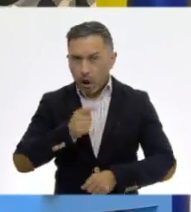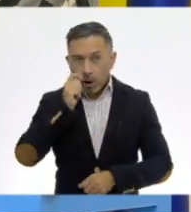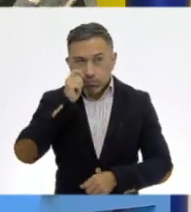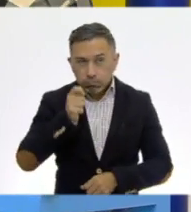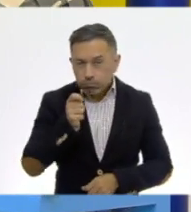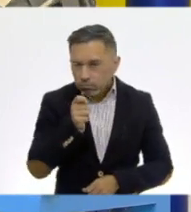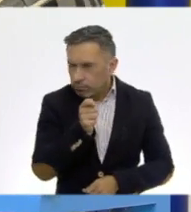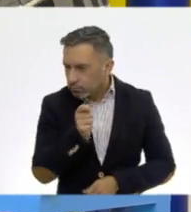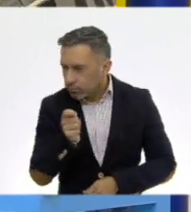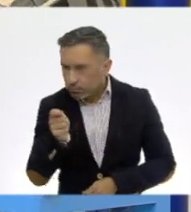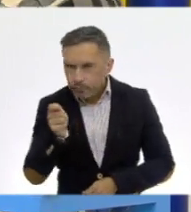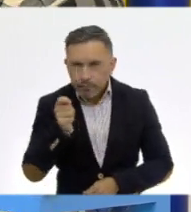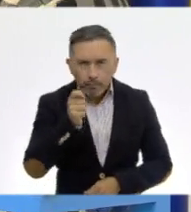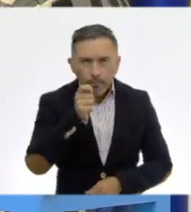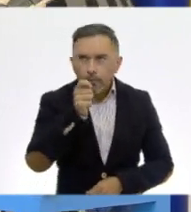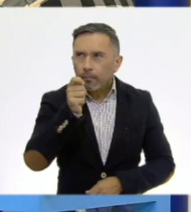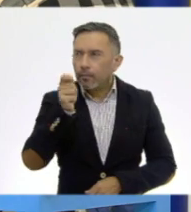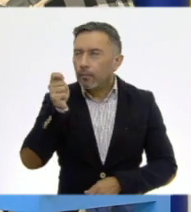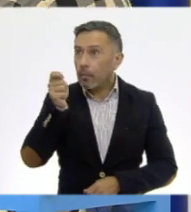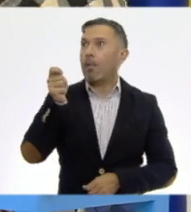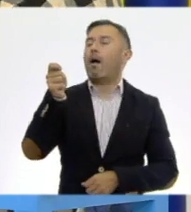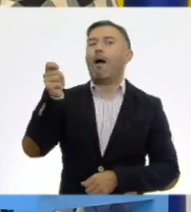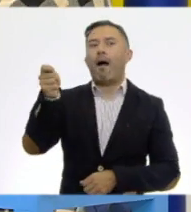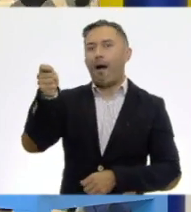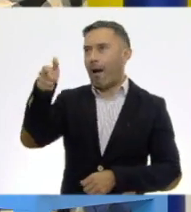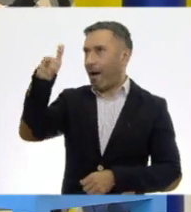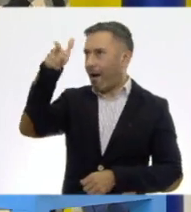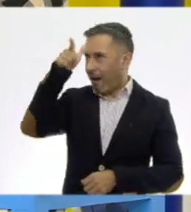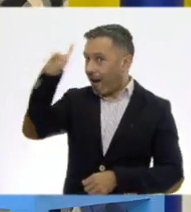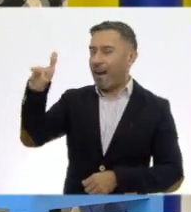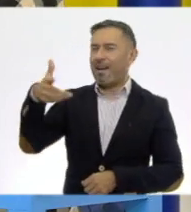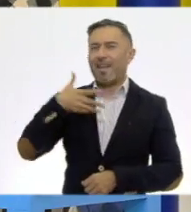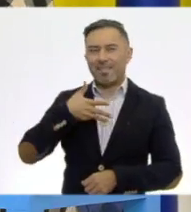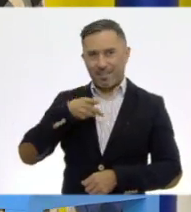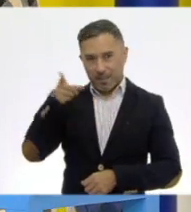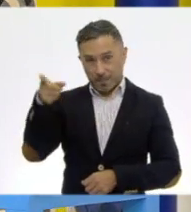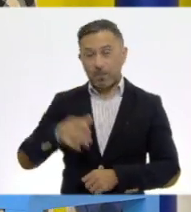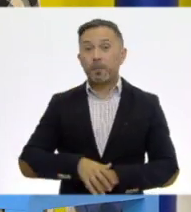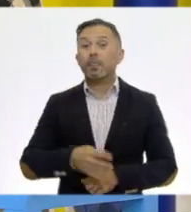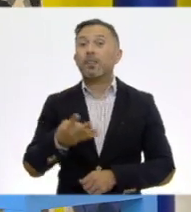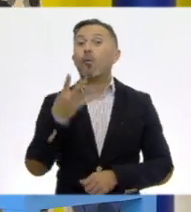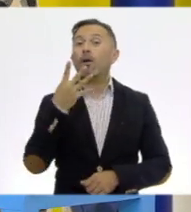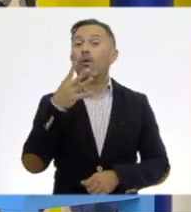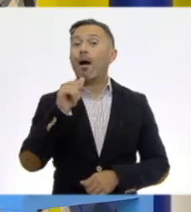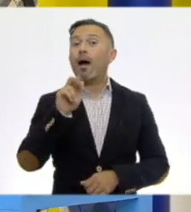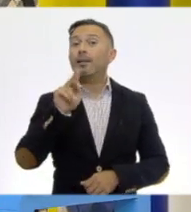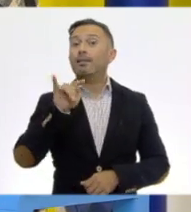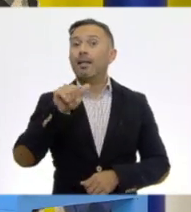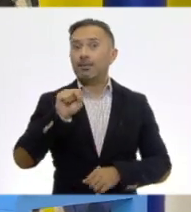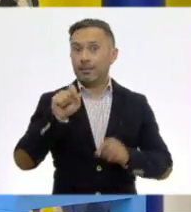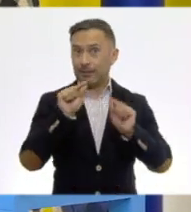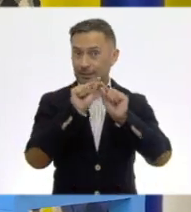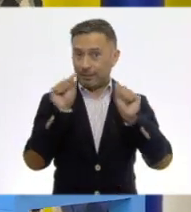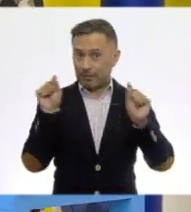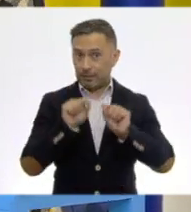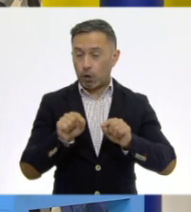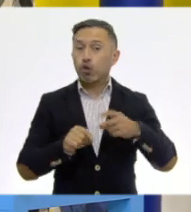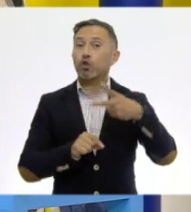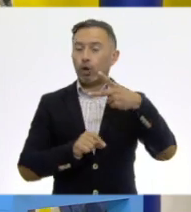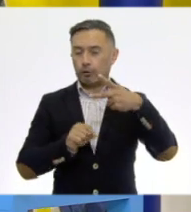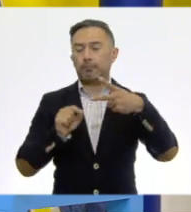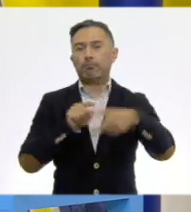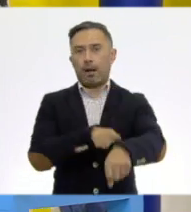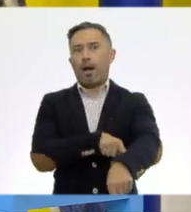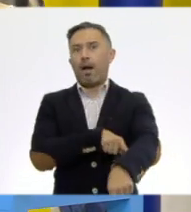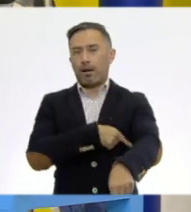y... ¡Ajá! Aquí estás. Tiene cuatro aristas, dos de ellas son largas y las